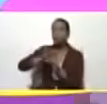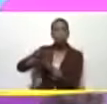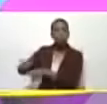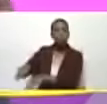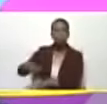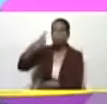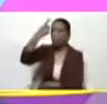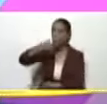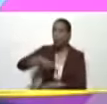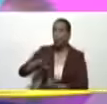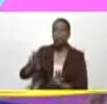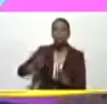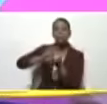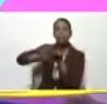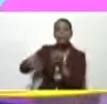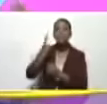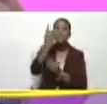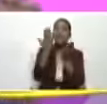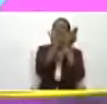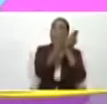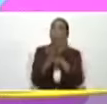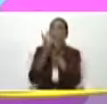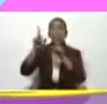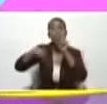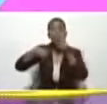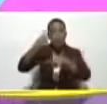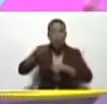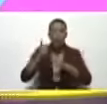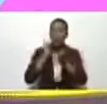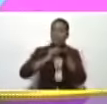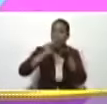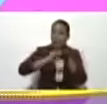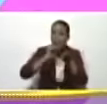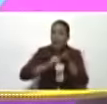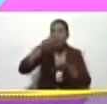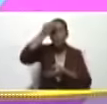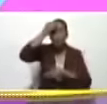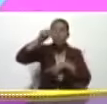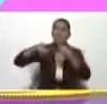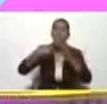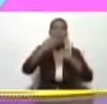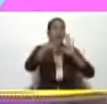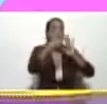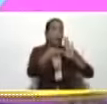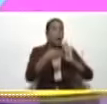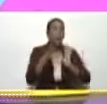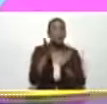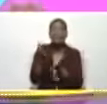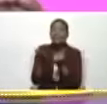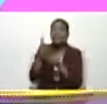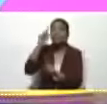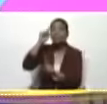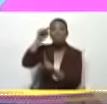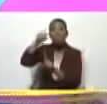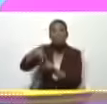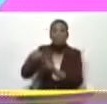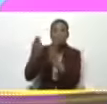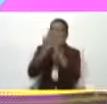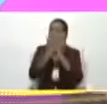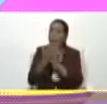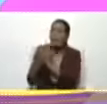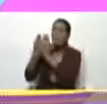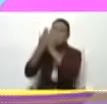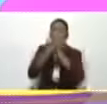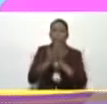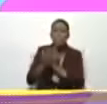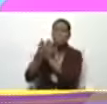nosotros recrearnos pongamos siempre primero los estudios después de realizar nuestras tareas podemos recrearnos es importante siempre mantener los